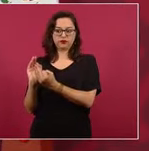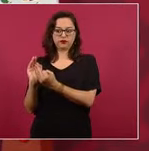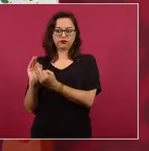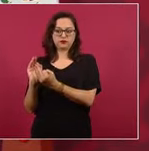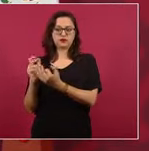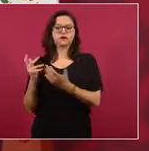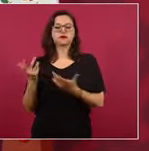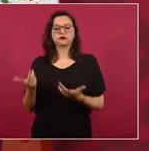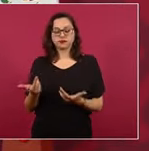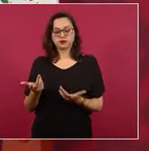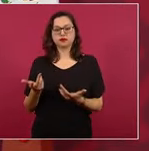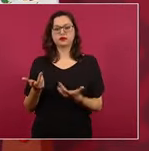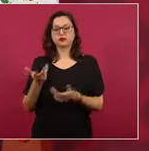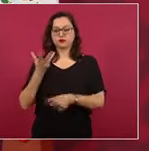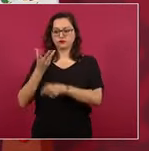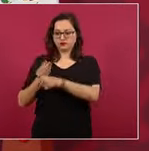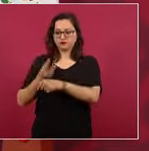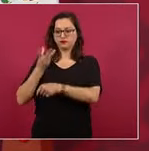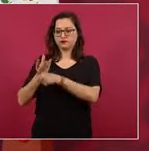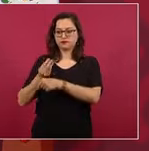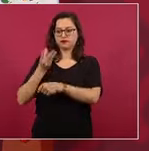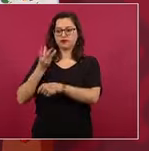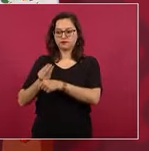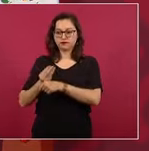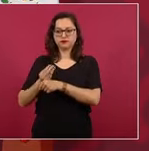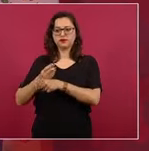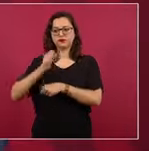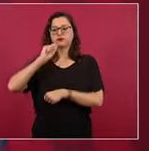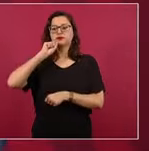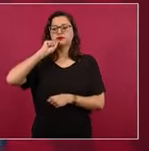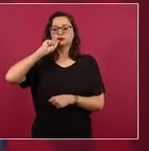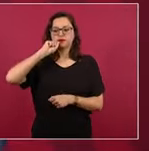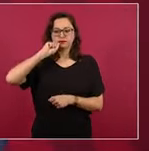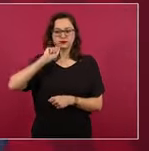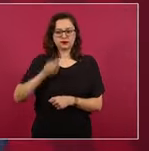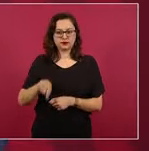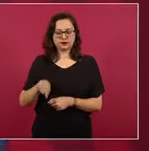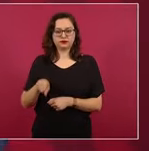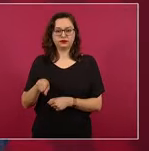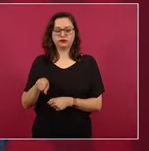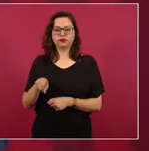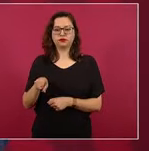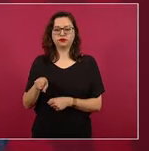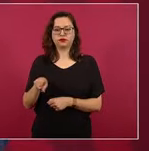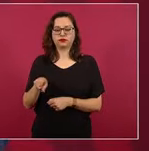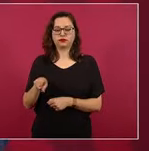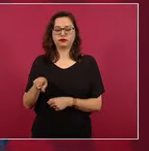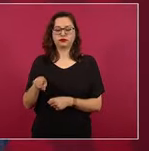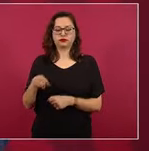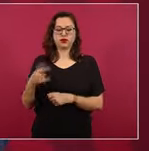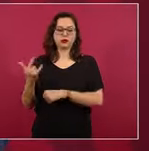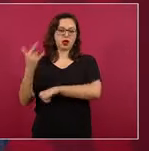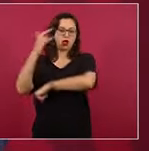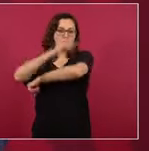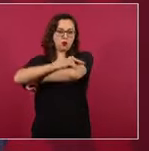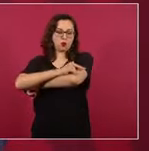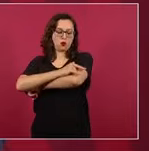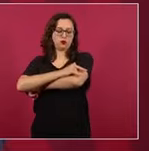y se está también rehabilitando, ya prácticamente está terminado, el aeropuerto